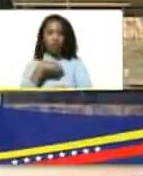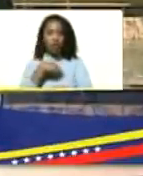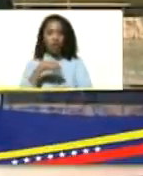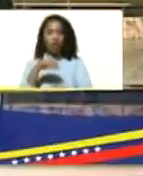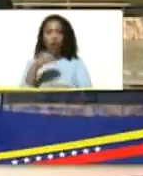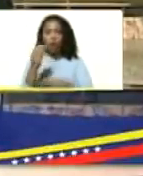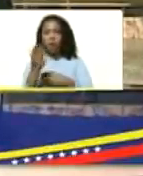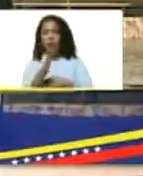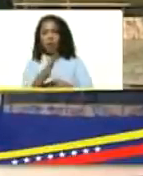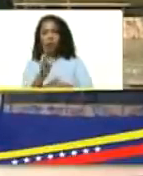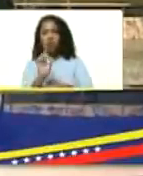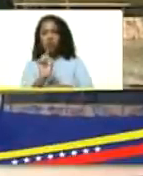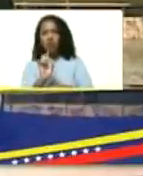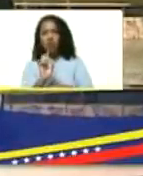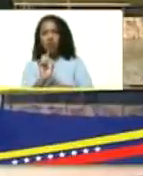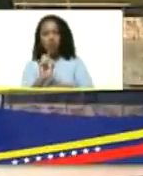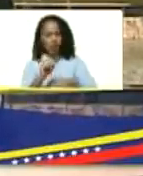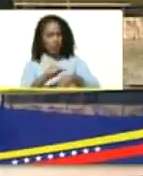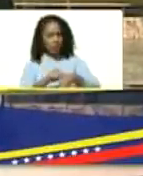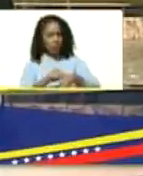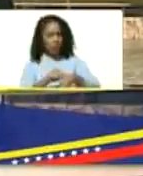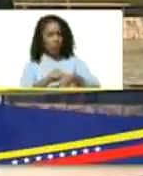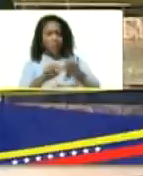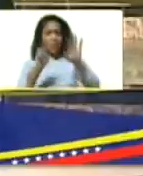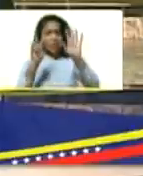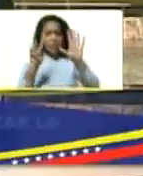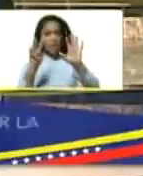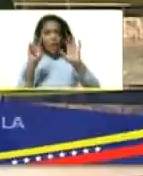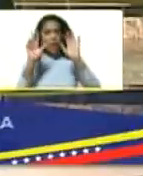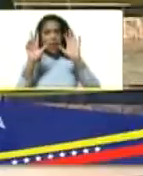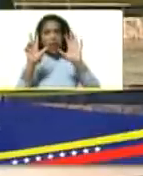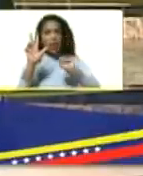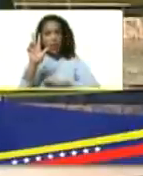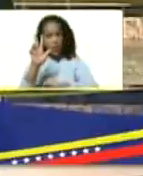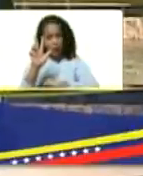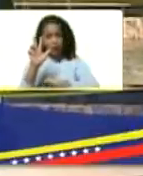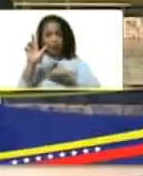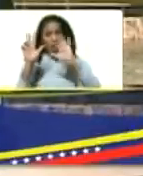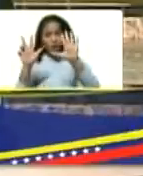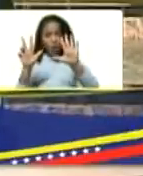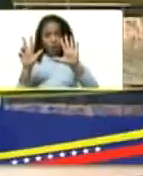que siete y treinta y ocho de la noche